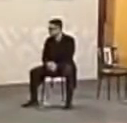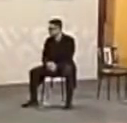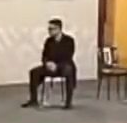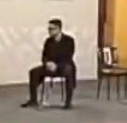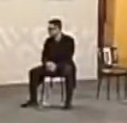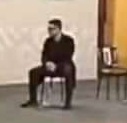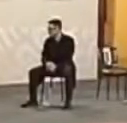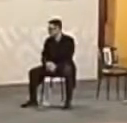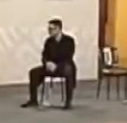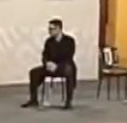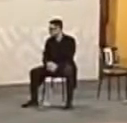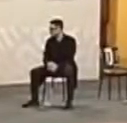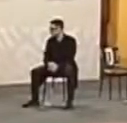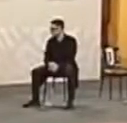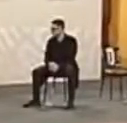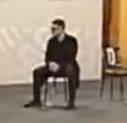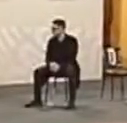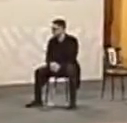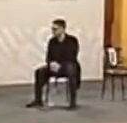Gobierno de México.